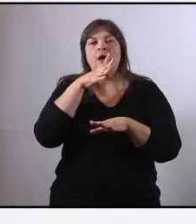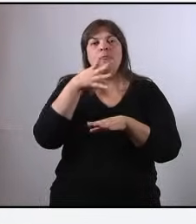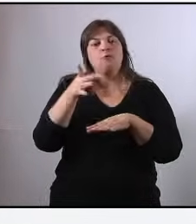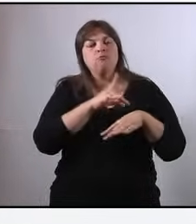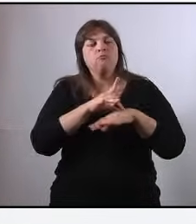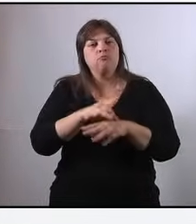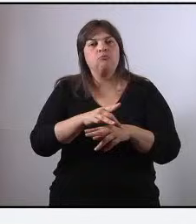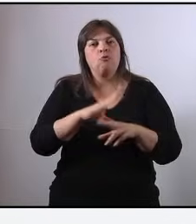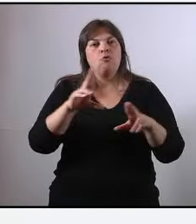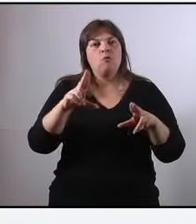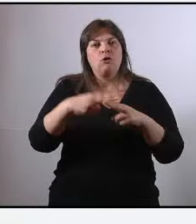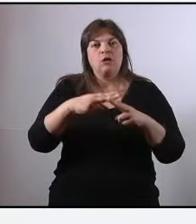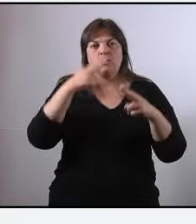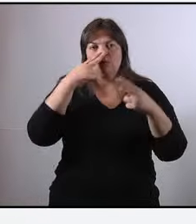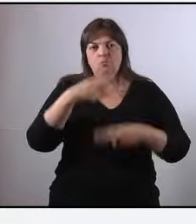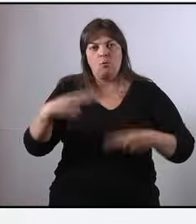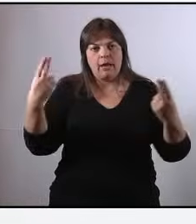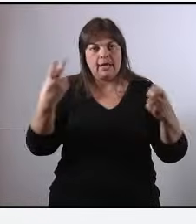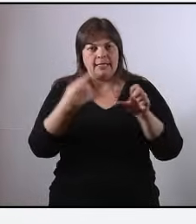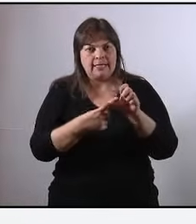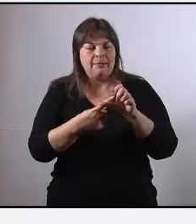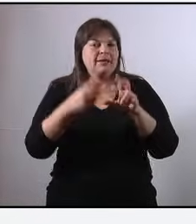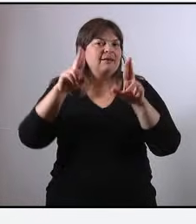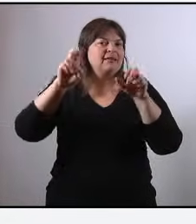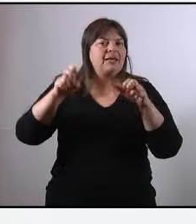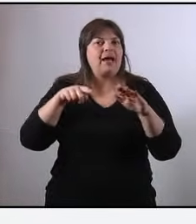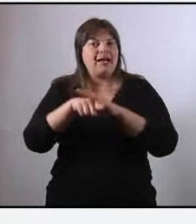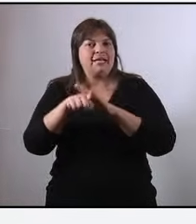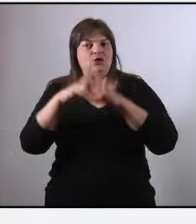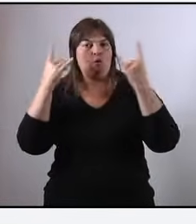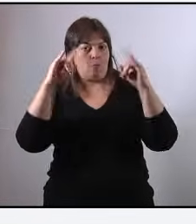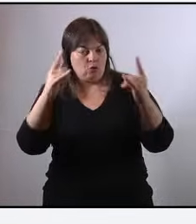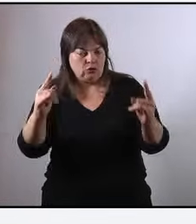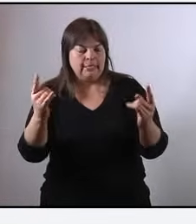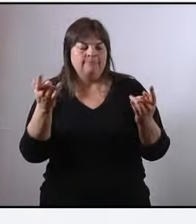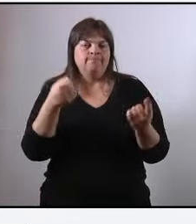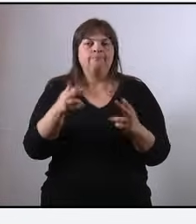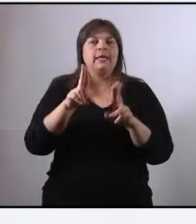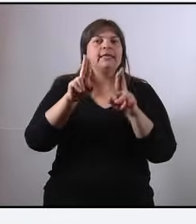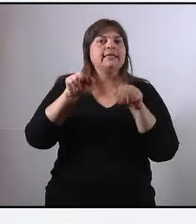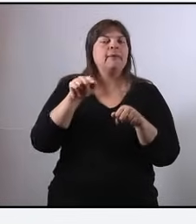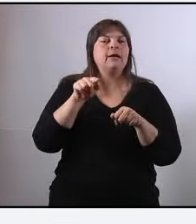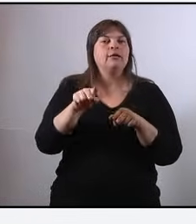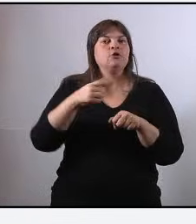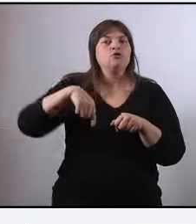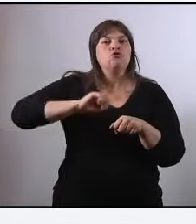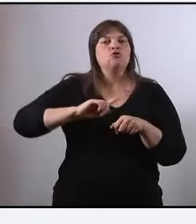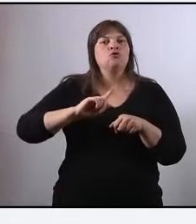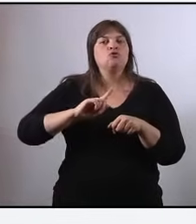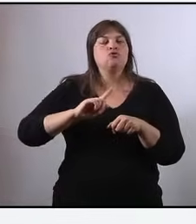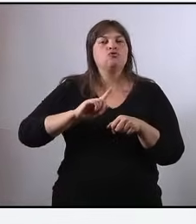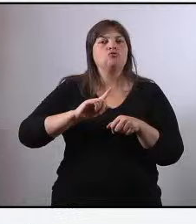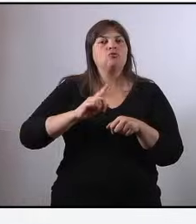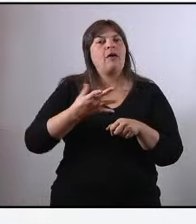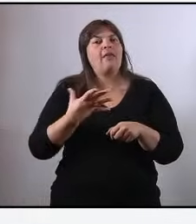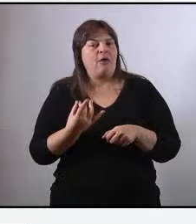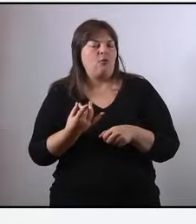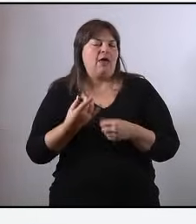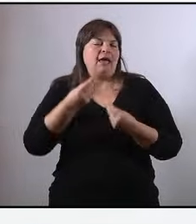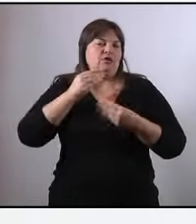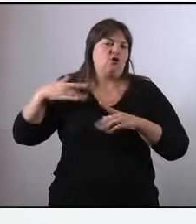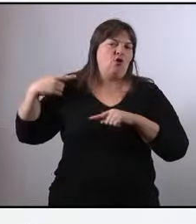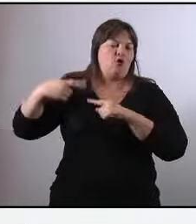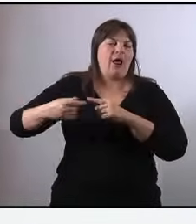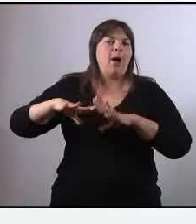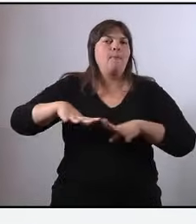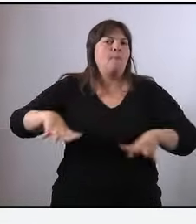políticas públicas extremeñas en la gestión de los bosques. Con este paso saldamos una deuda histórica con nuestros